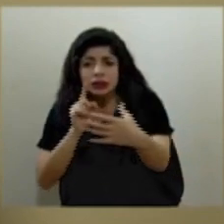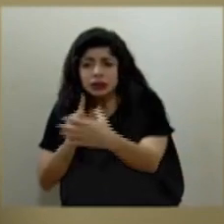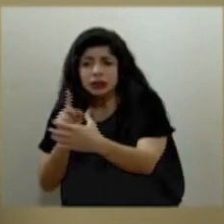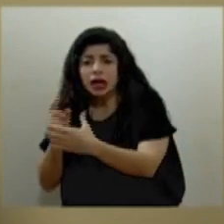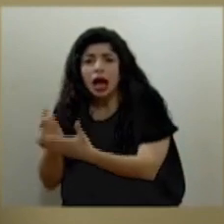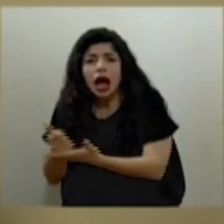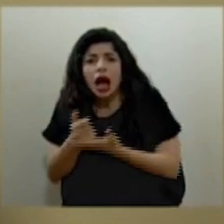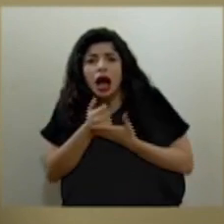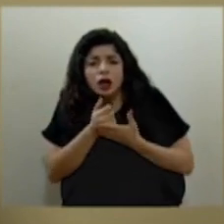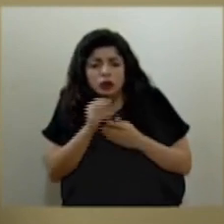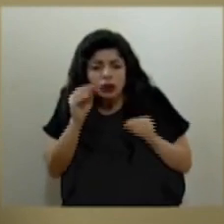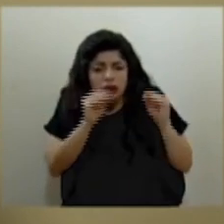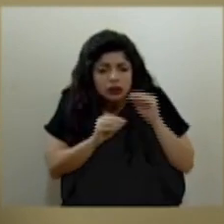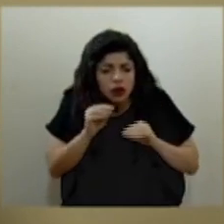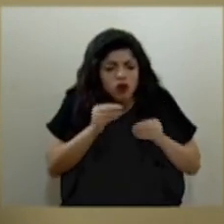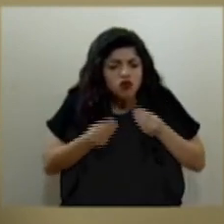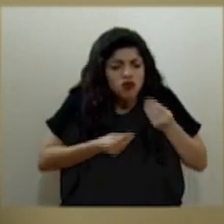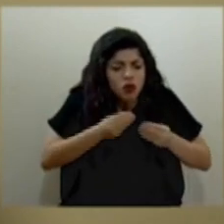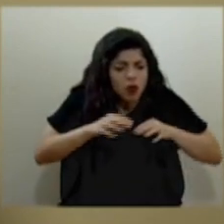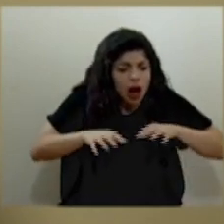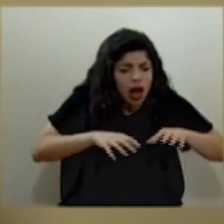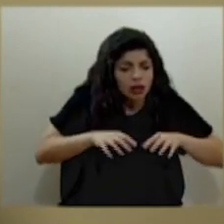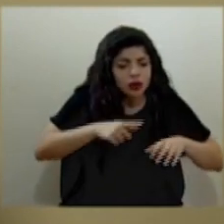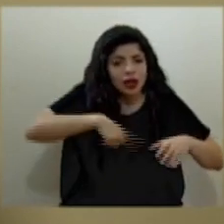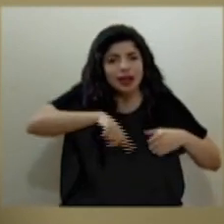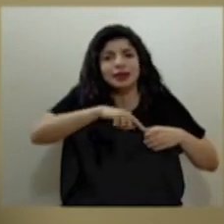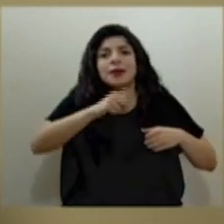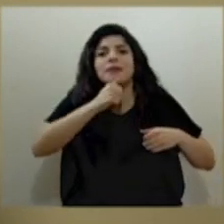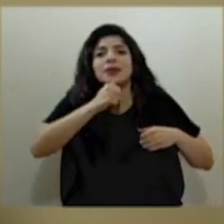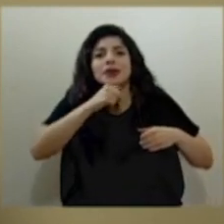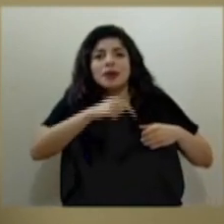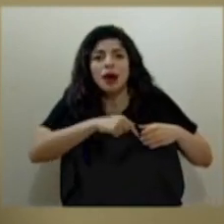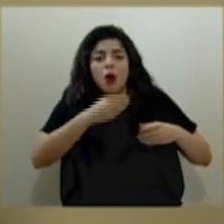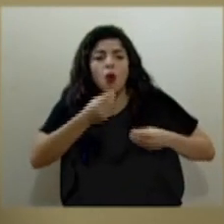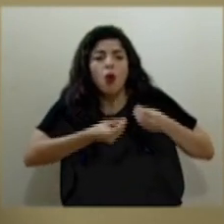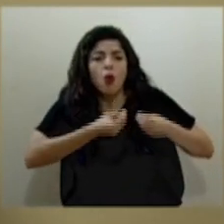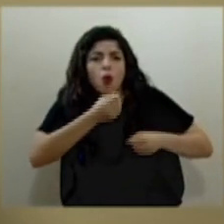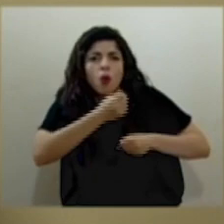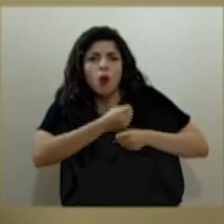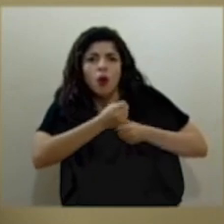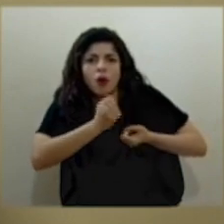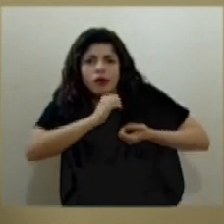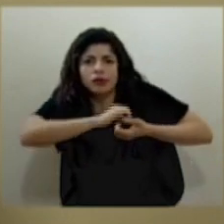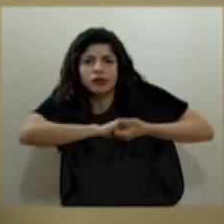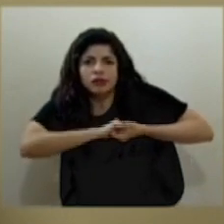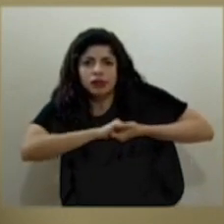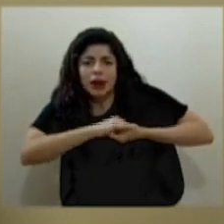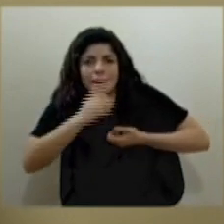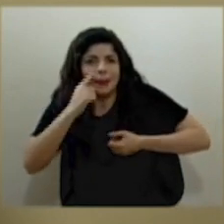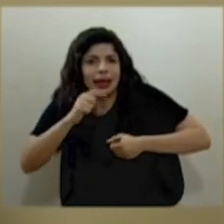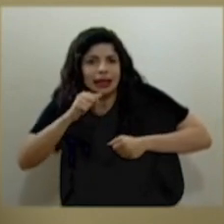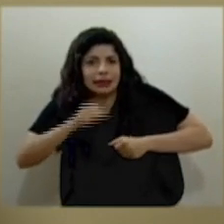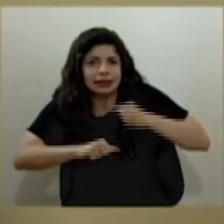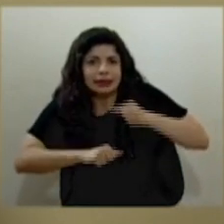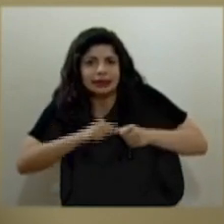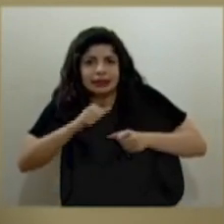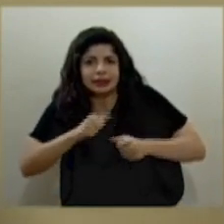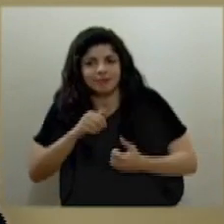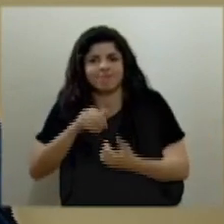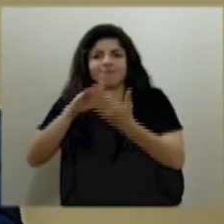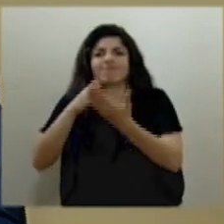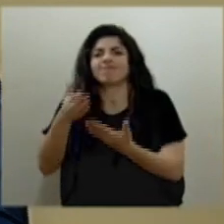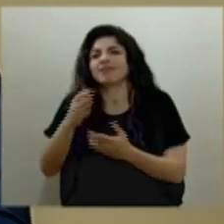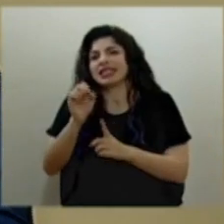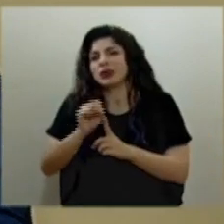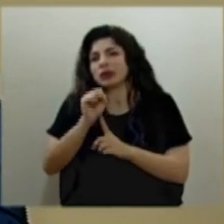de acciones y de apoyo también del sector privado para seguir trabajando en este enlace de esfuerzos para enfrentar esta situación